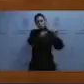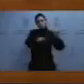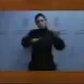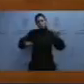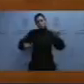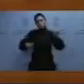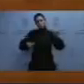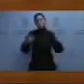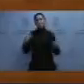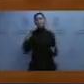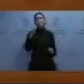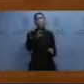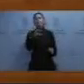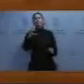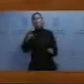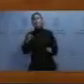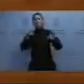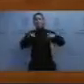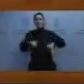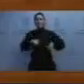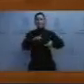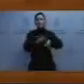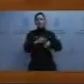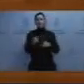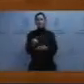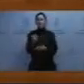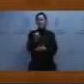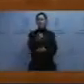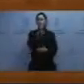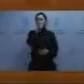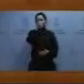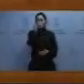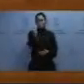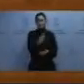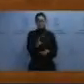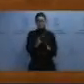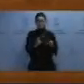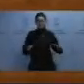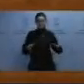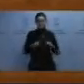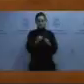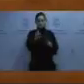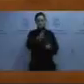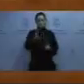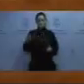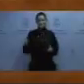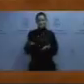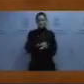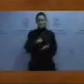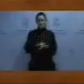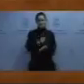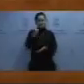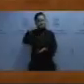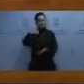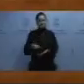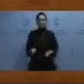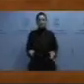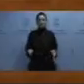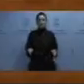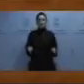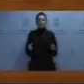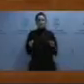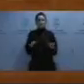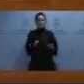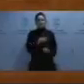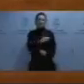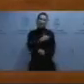para venir aquí a hacer de palmeros del PSOE. El Grupo Parlamentario Popular hace meses que lo tiene decidido. No seremos